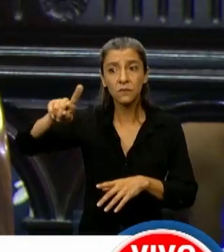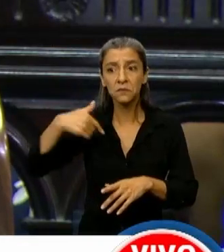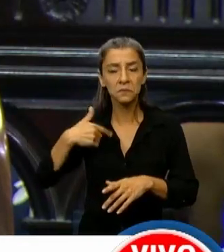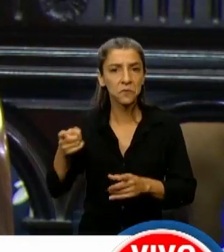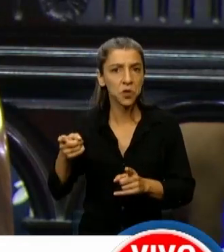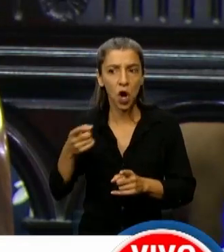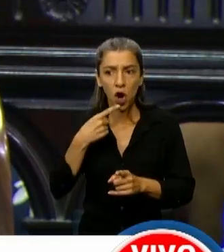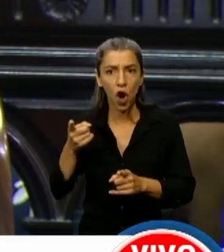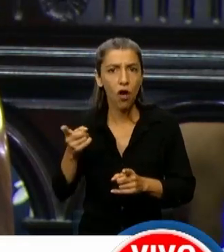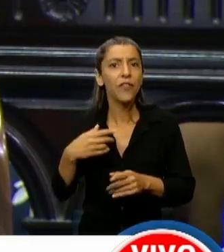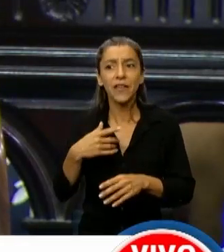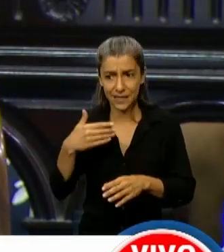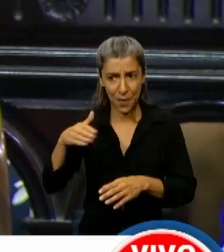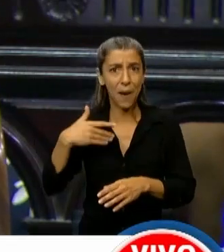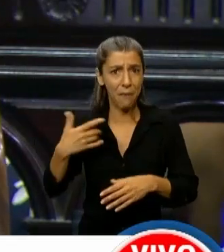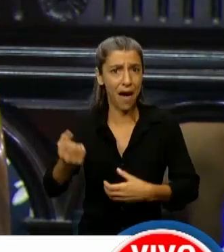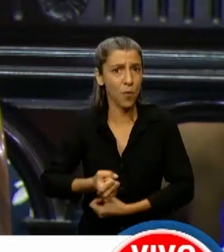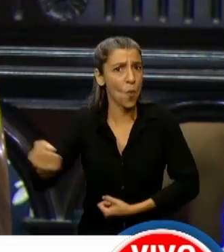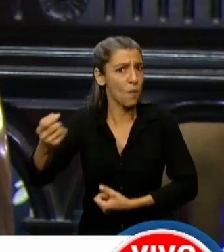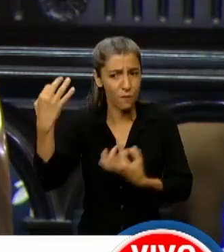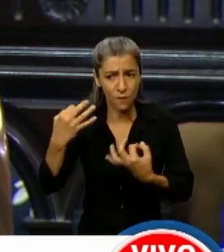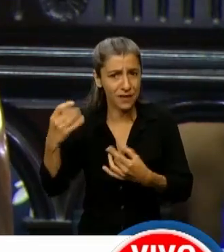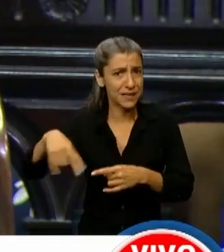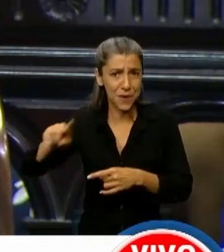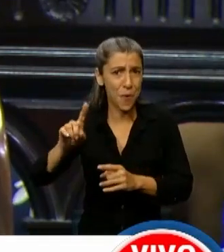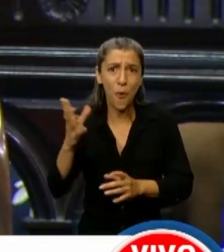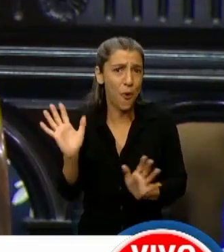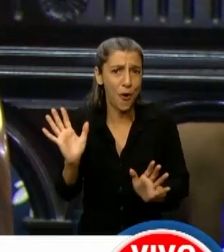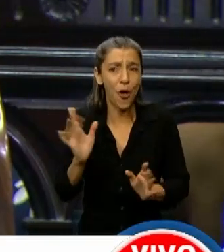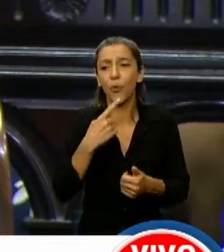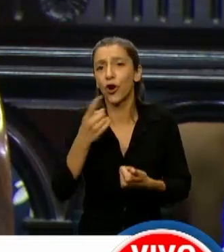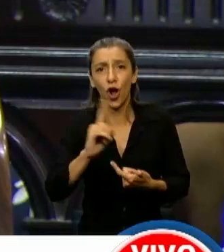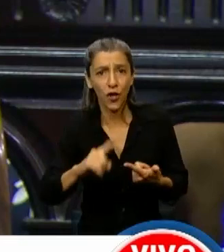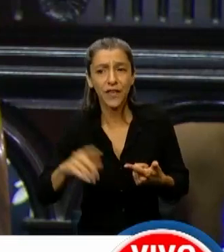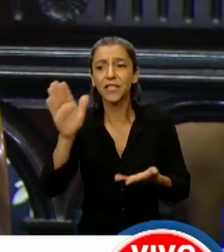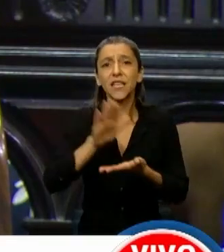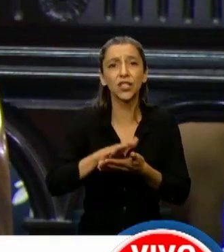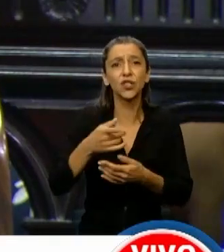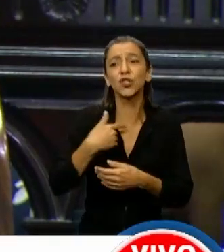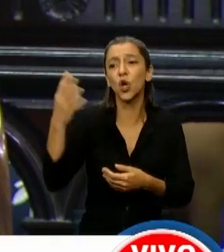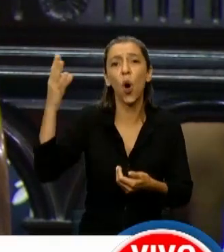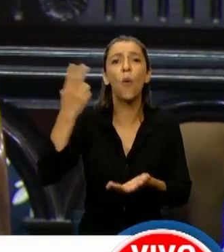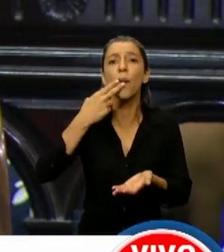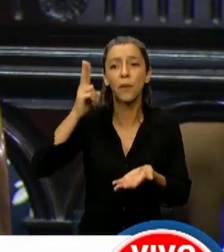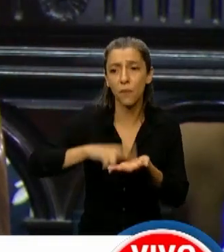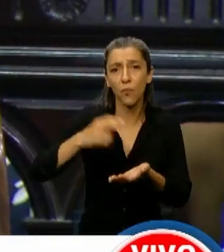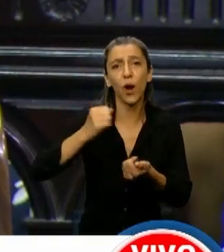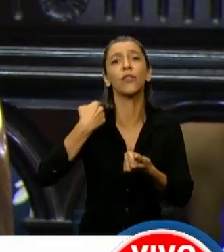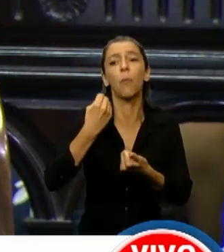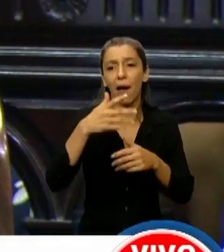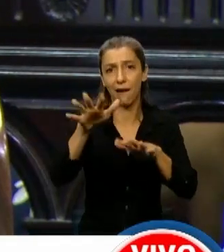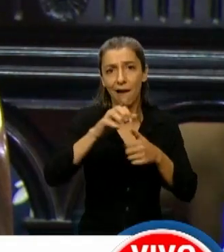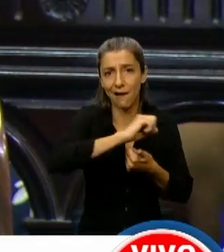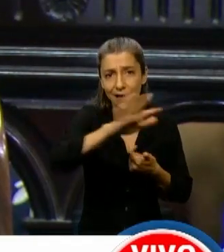sobre el sector privado con facultades para aumentar impuestos, retenciones al campo, combustibles, bienes personales, que no